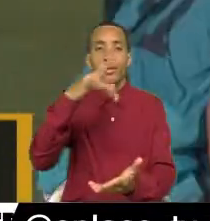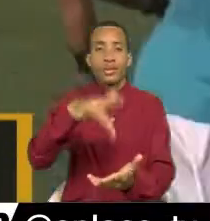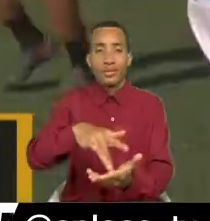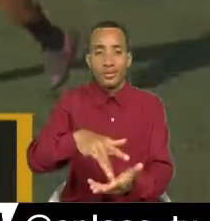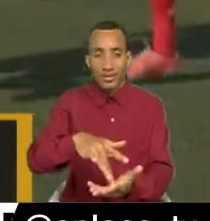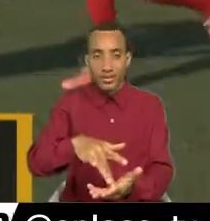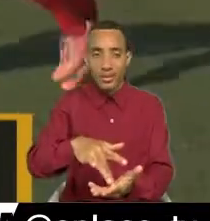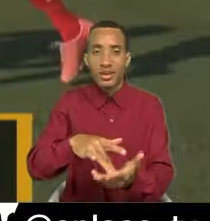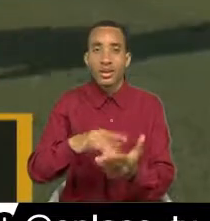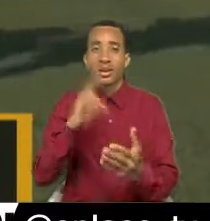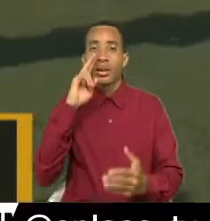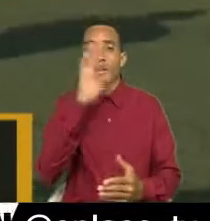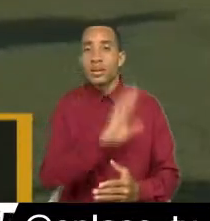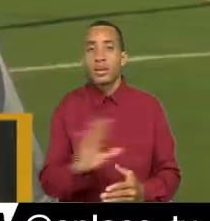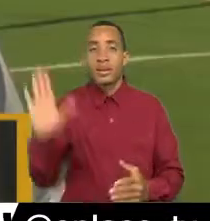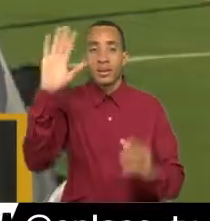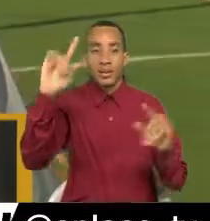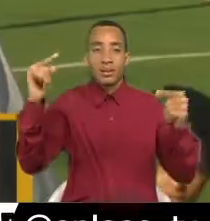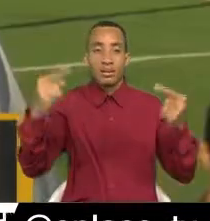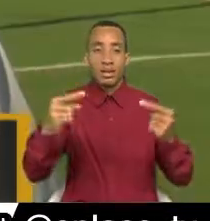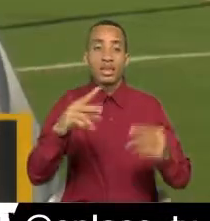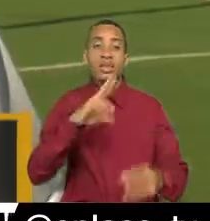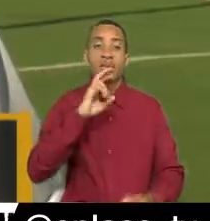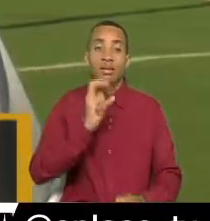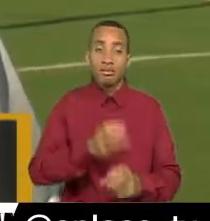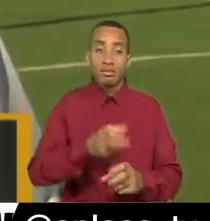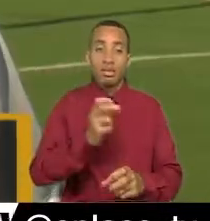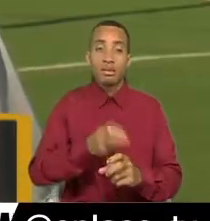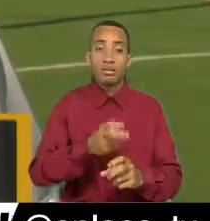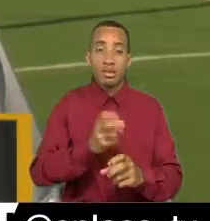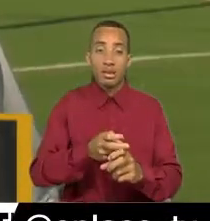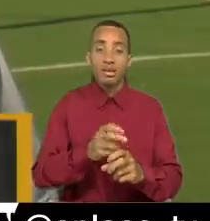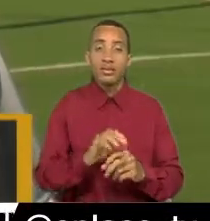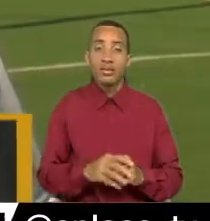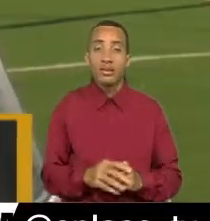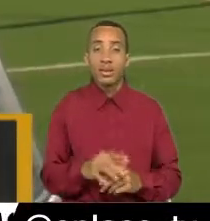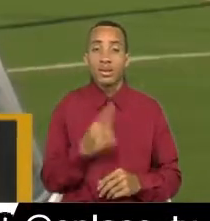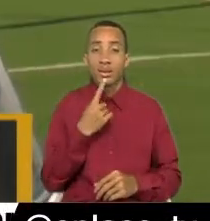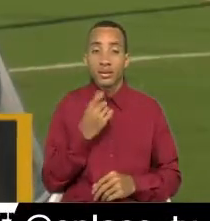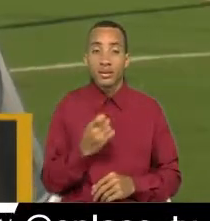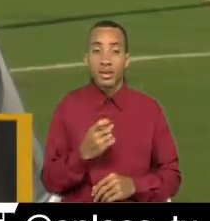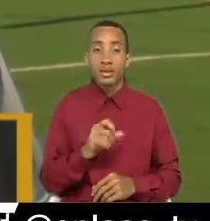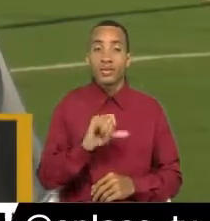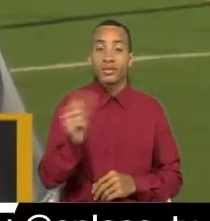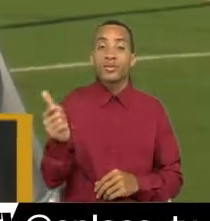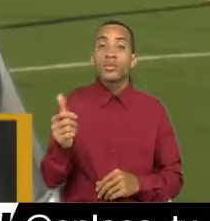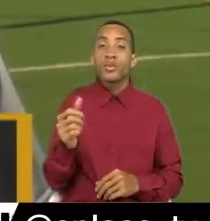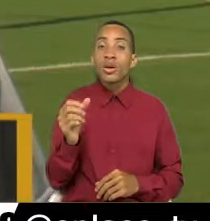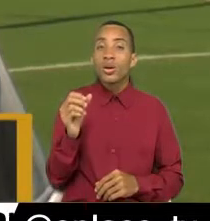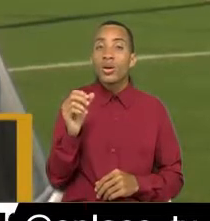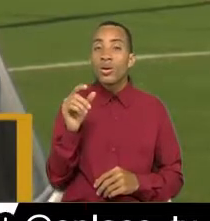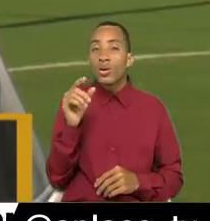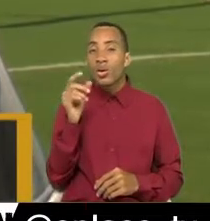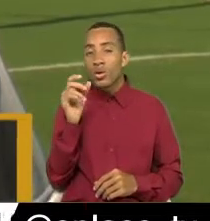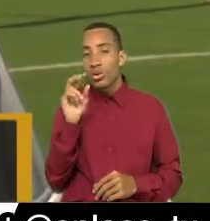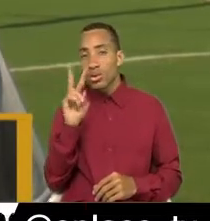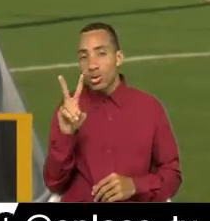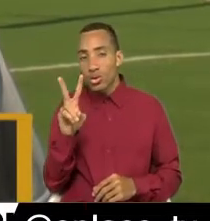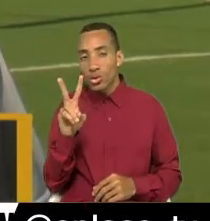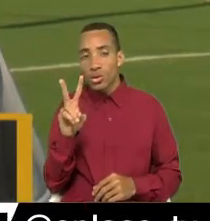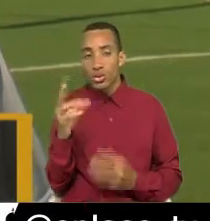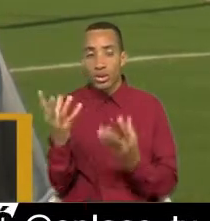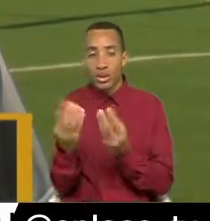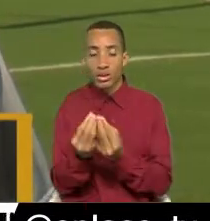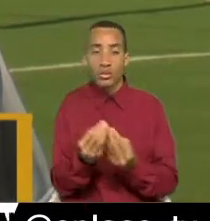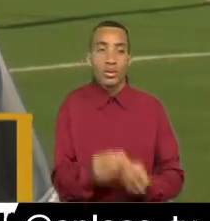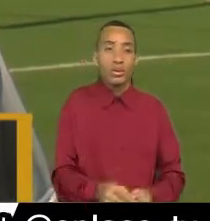Sí, esa es la idea. Sabemos que es difícil, ¿no? Porque hay que enfrentar. Bucaramanga tiene 12 equipos, 8 vienen de Cúcuta,